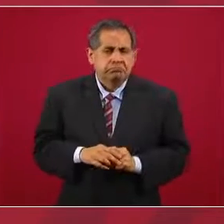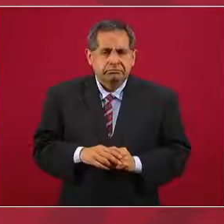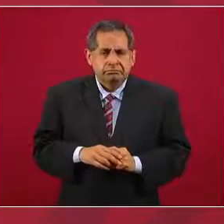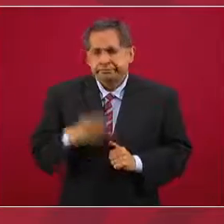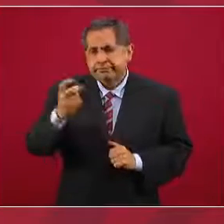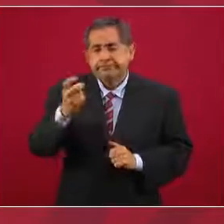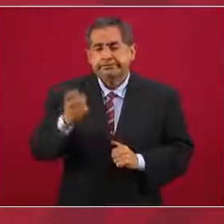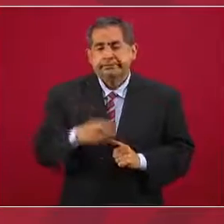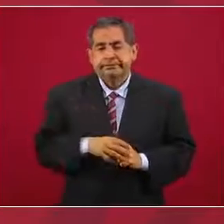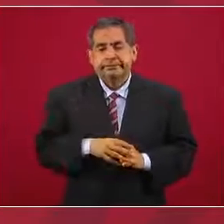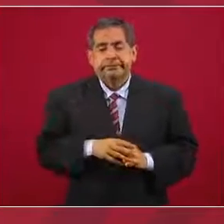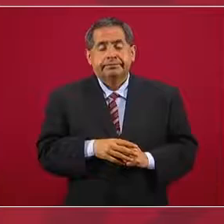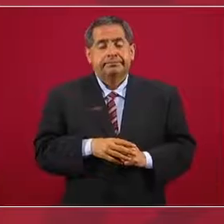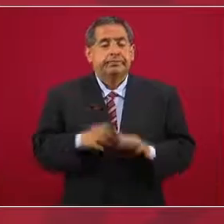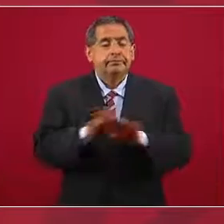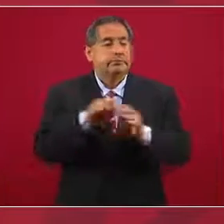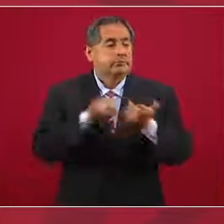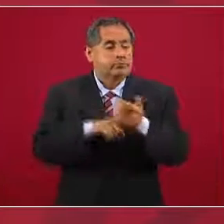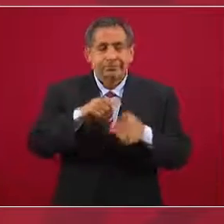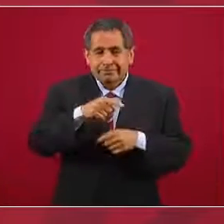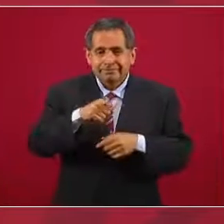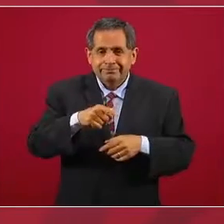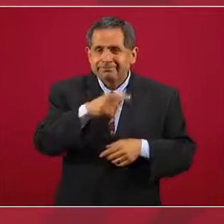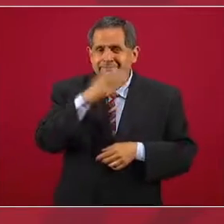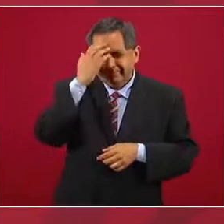Por eso salió todo lo de Odebrecht,